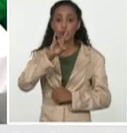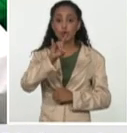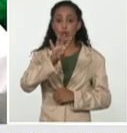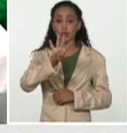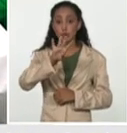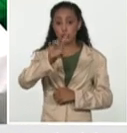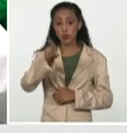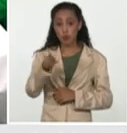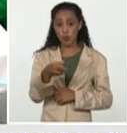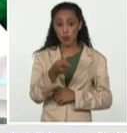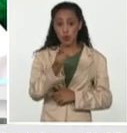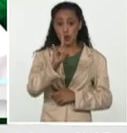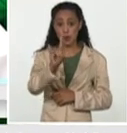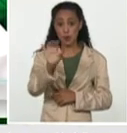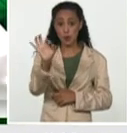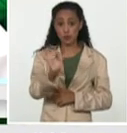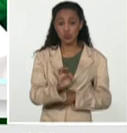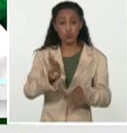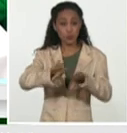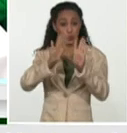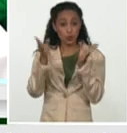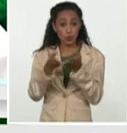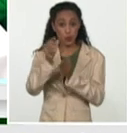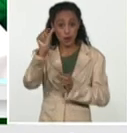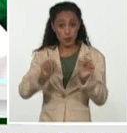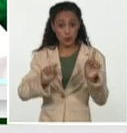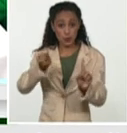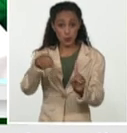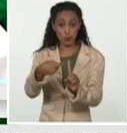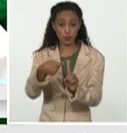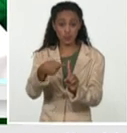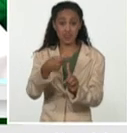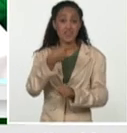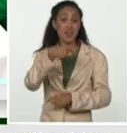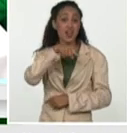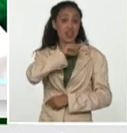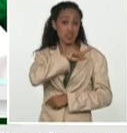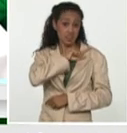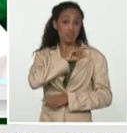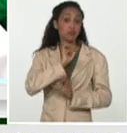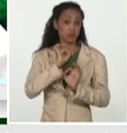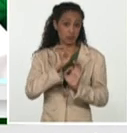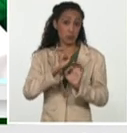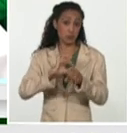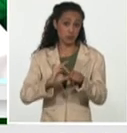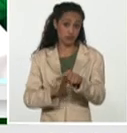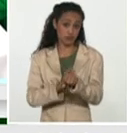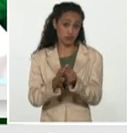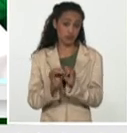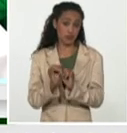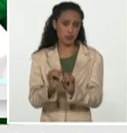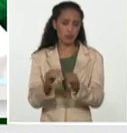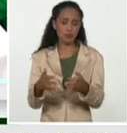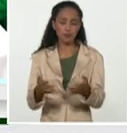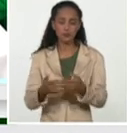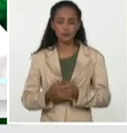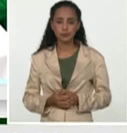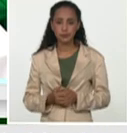94,9% de todos los diagnosticados ayer con COVID-19 resultaron